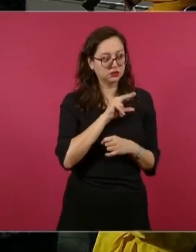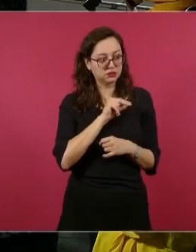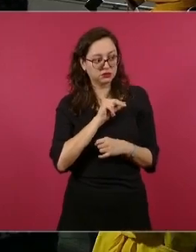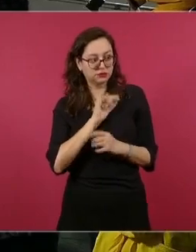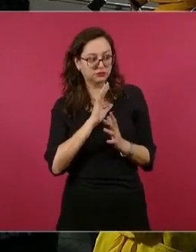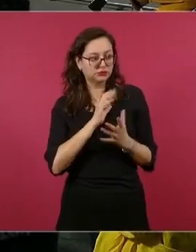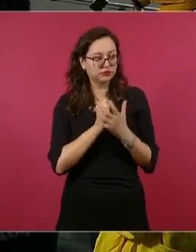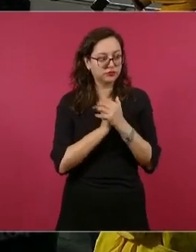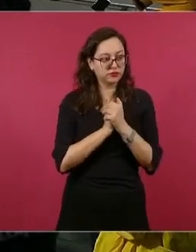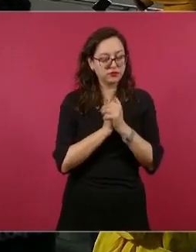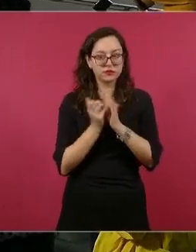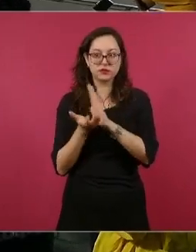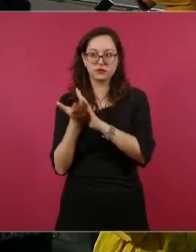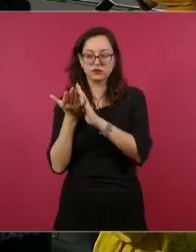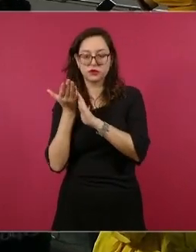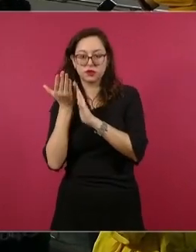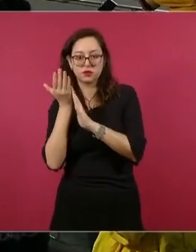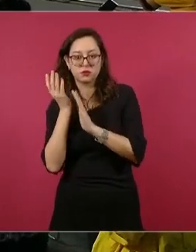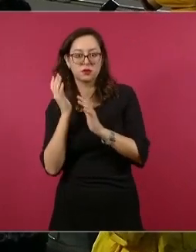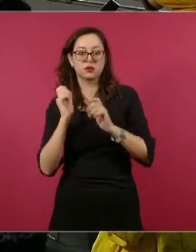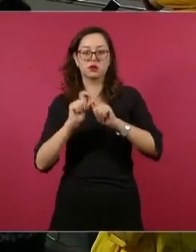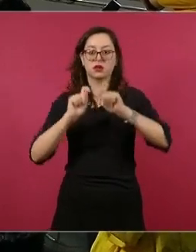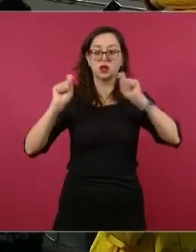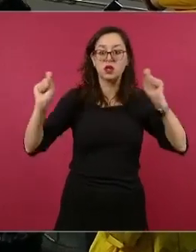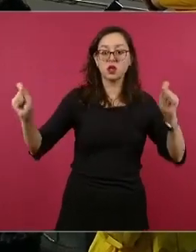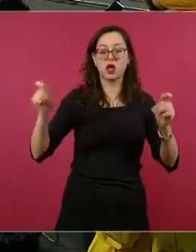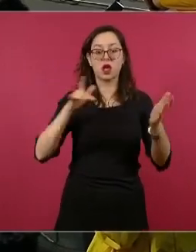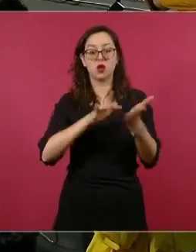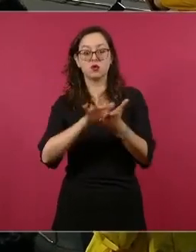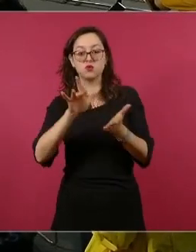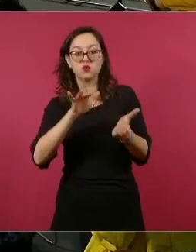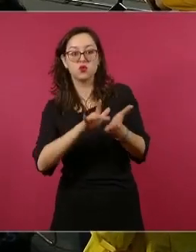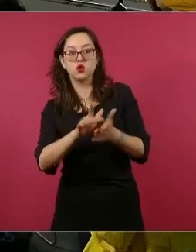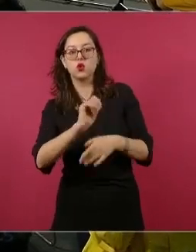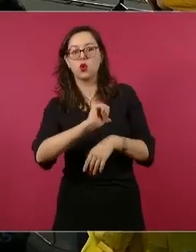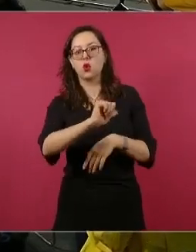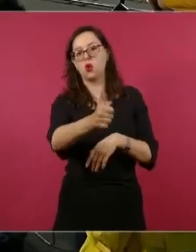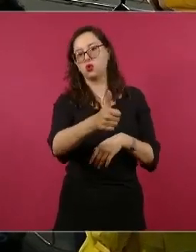ver a quienes apoyaban las lonas, los eventos.